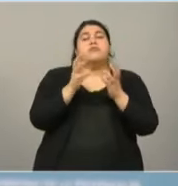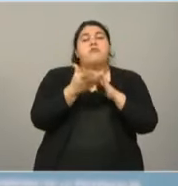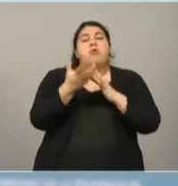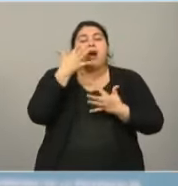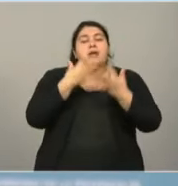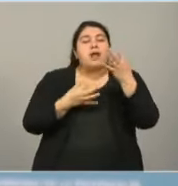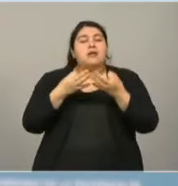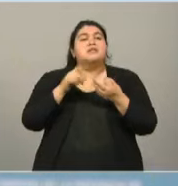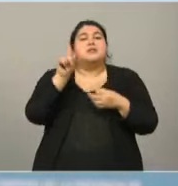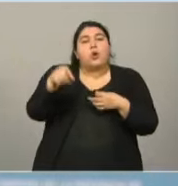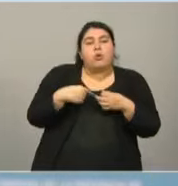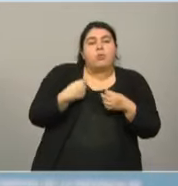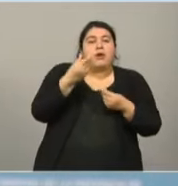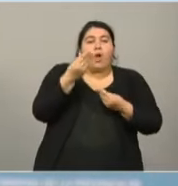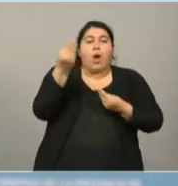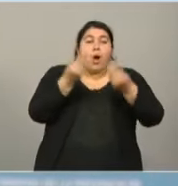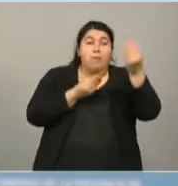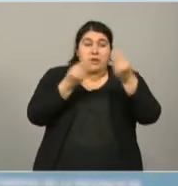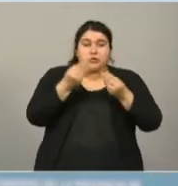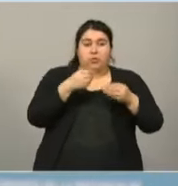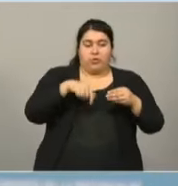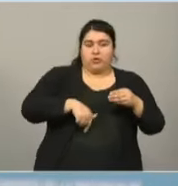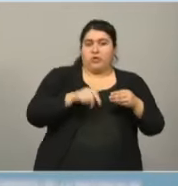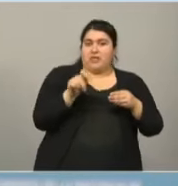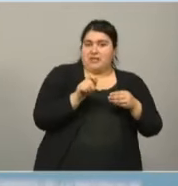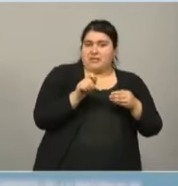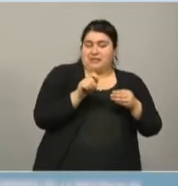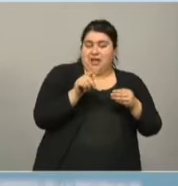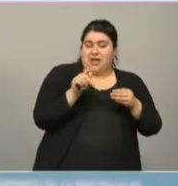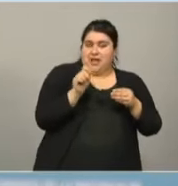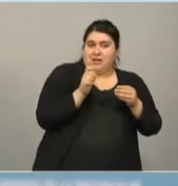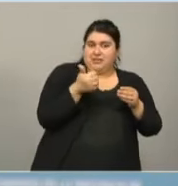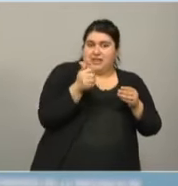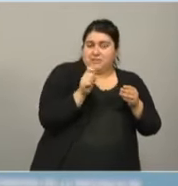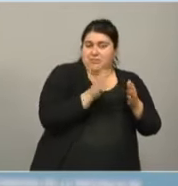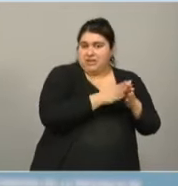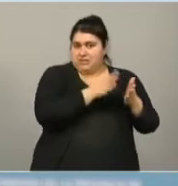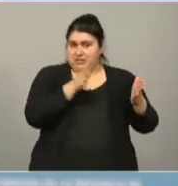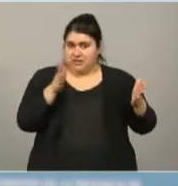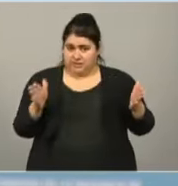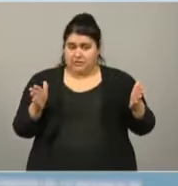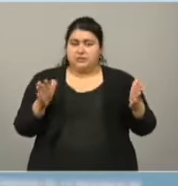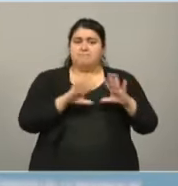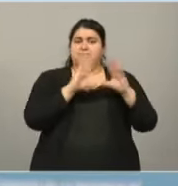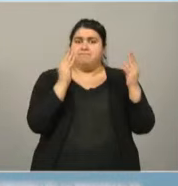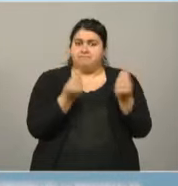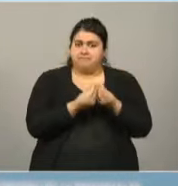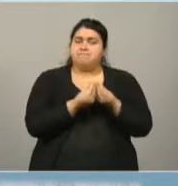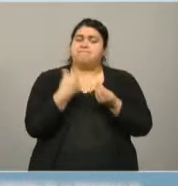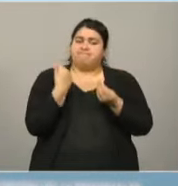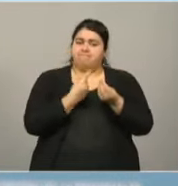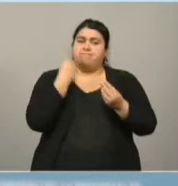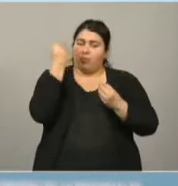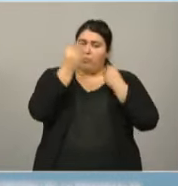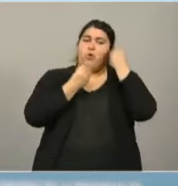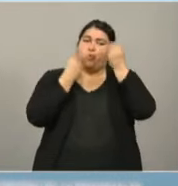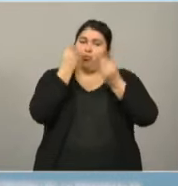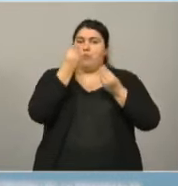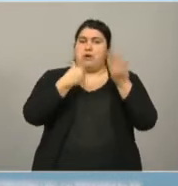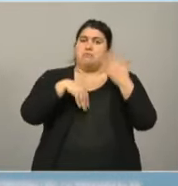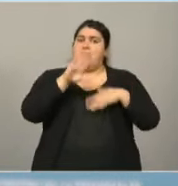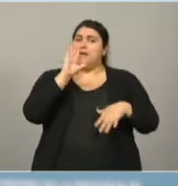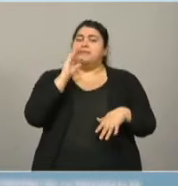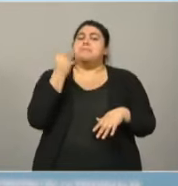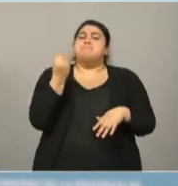de ejecución presupuestaria durante el primer semestre como dije antes lo que nos preocupa crucialmente